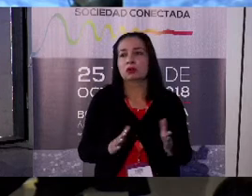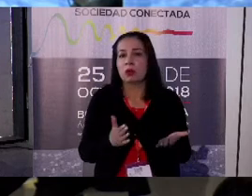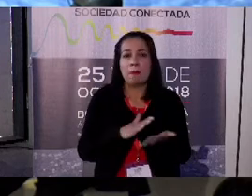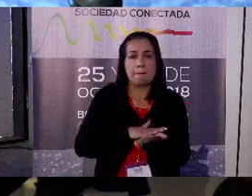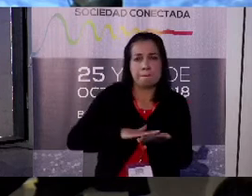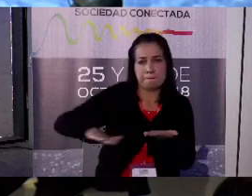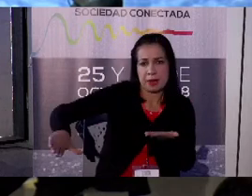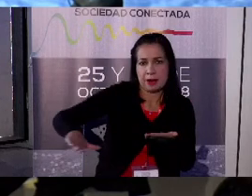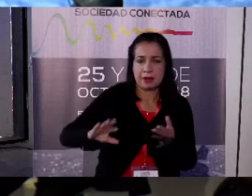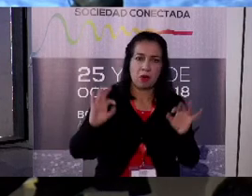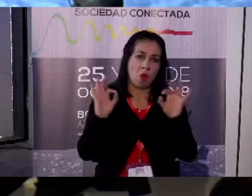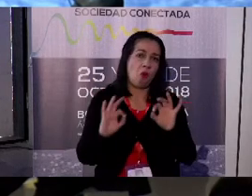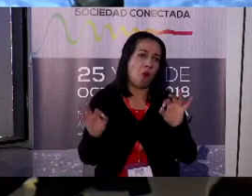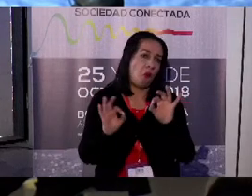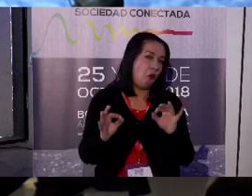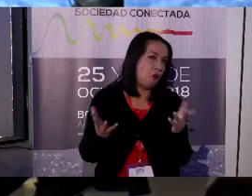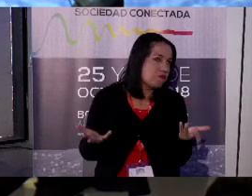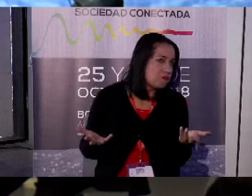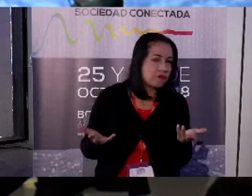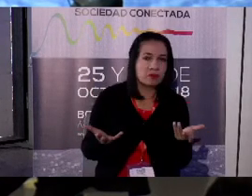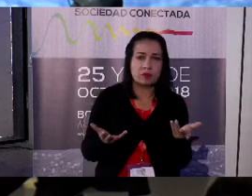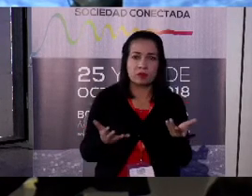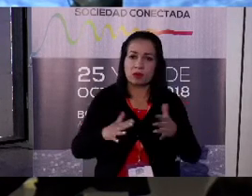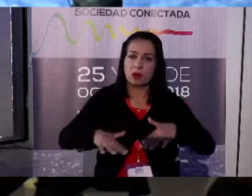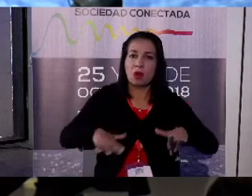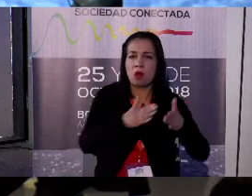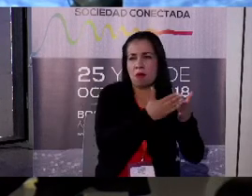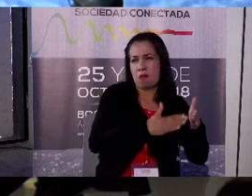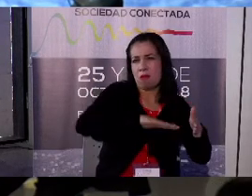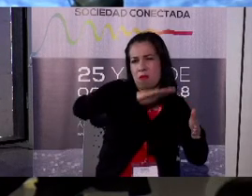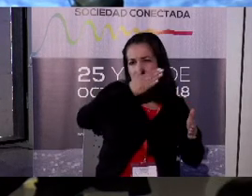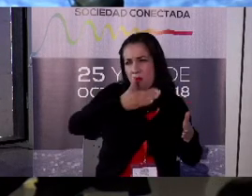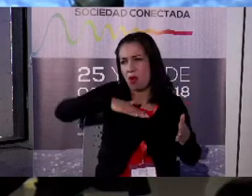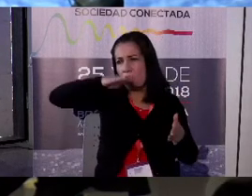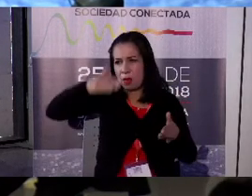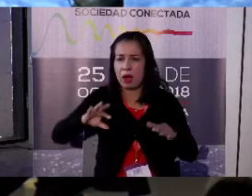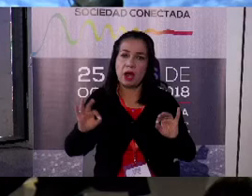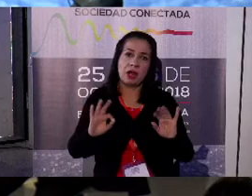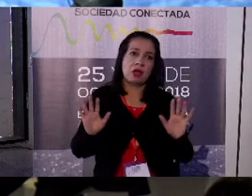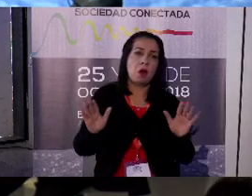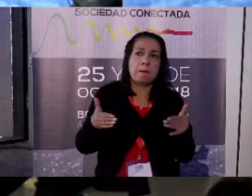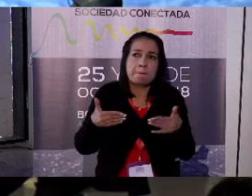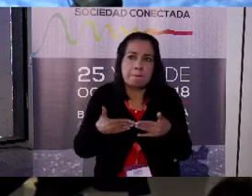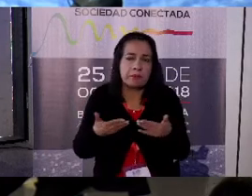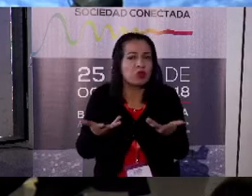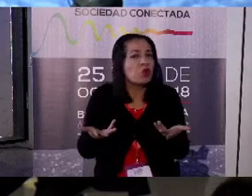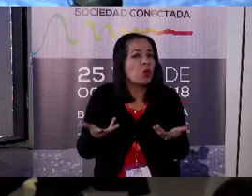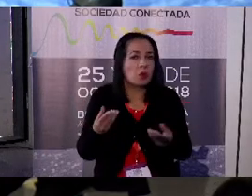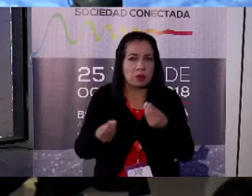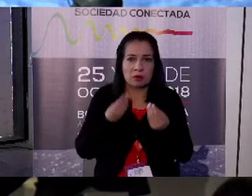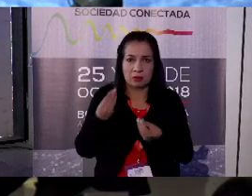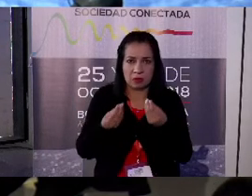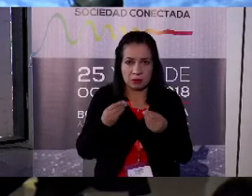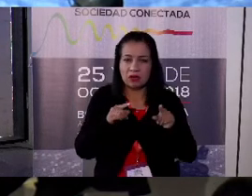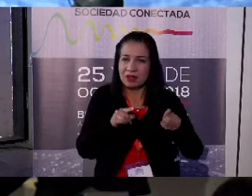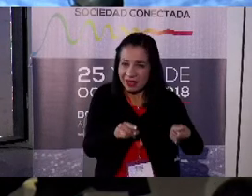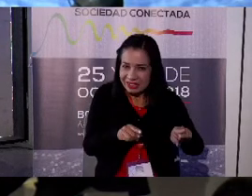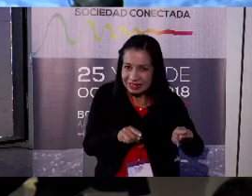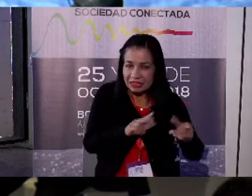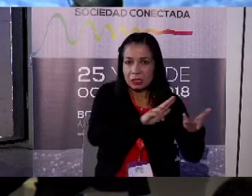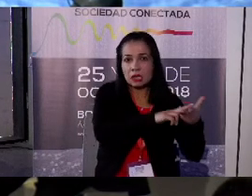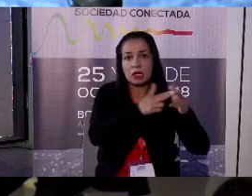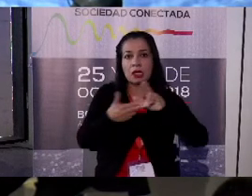planicie si es este un zona de montaña o zona Serrana y en función de eso ver cuáles son hicimos una